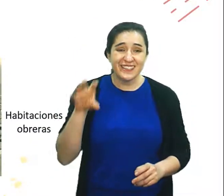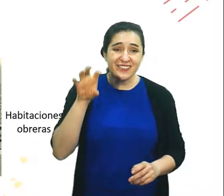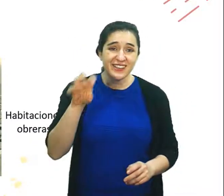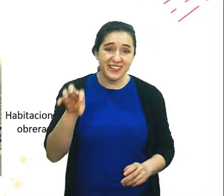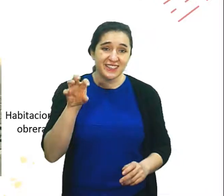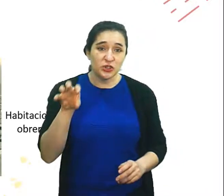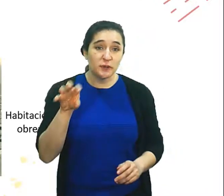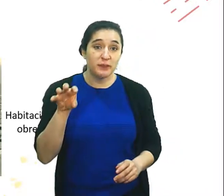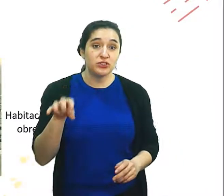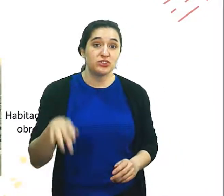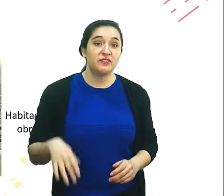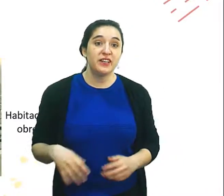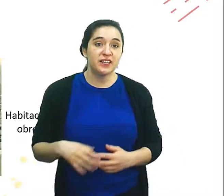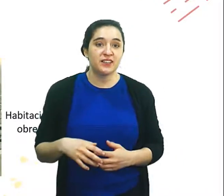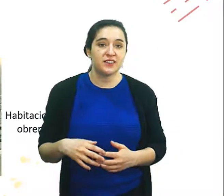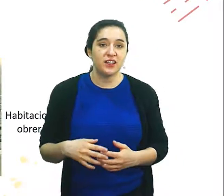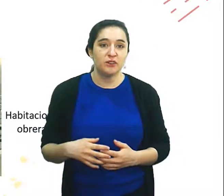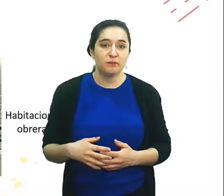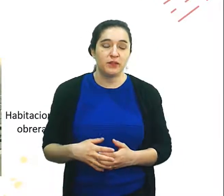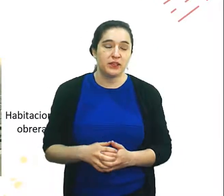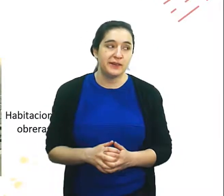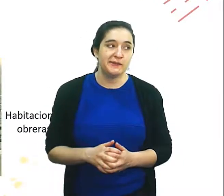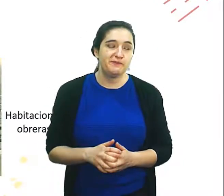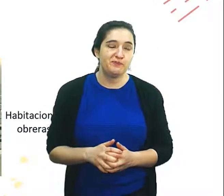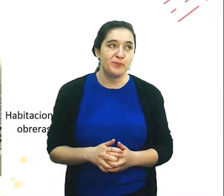A través de estos espacios se van a gestar